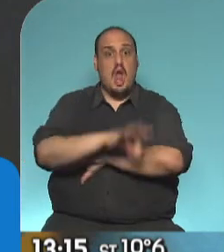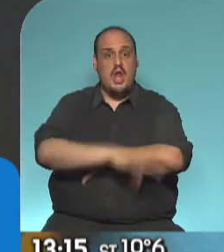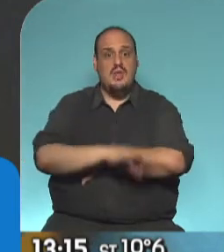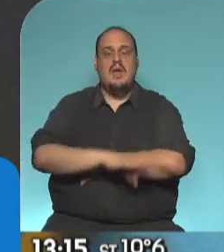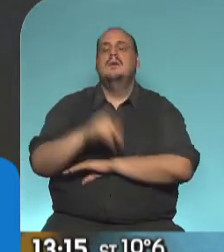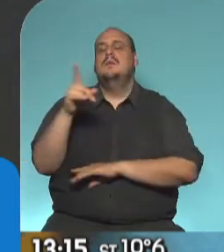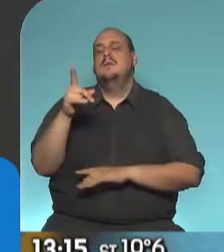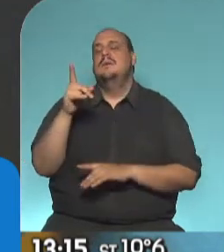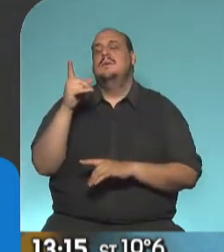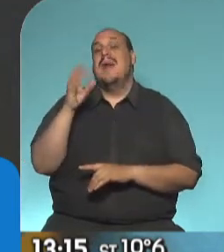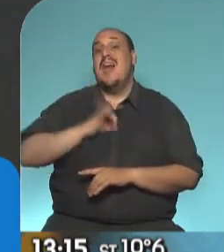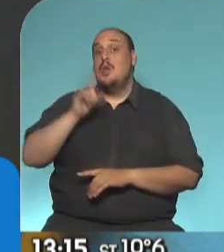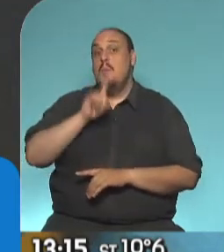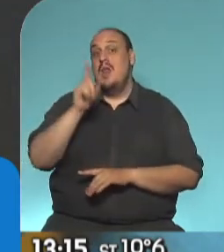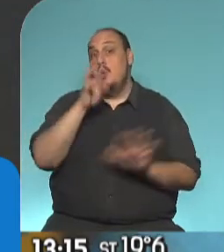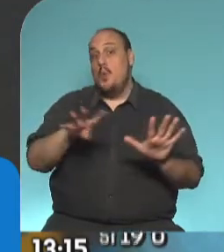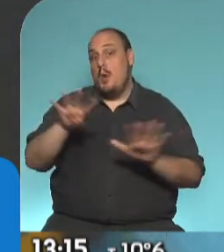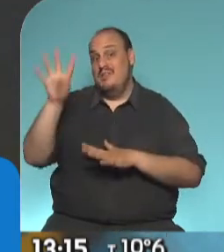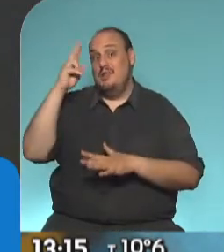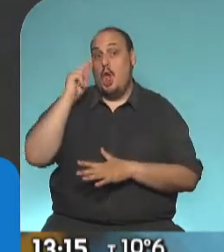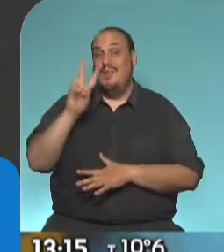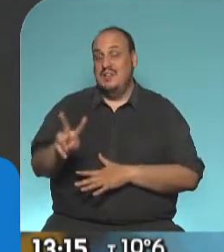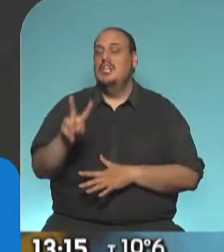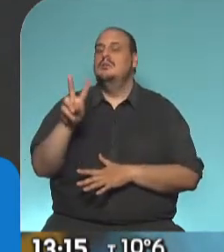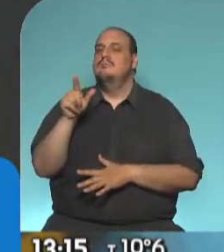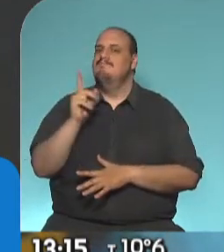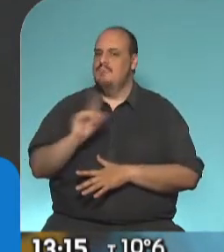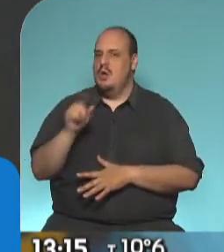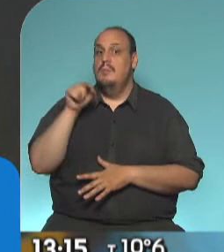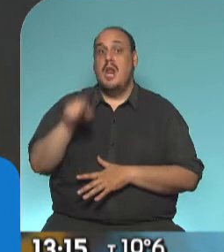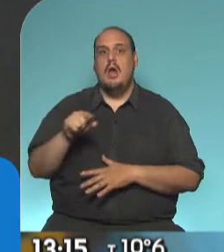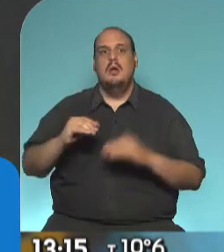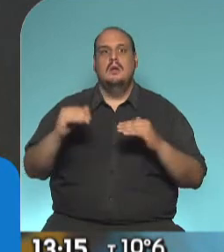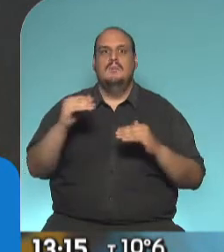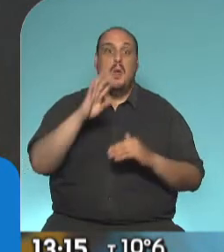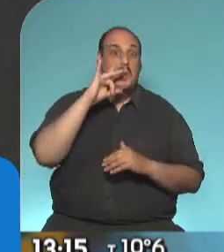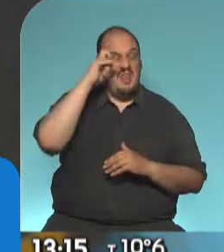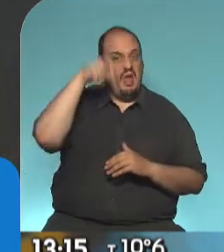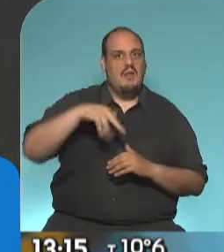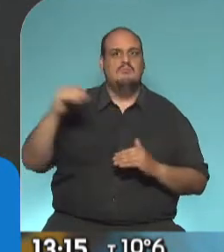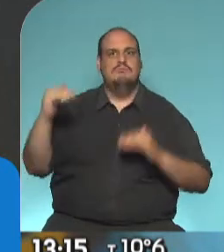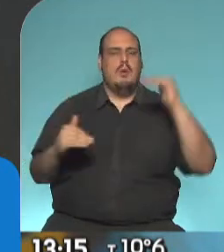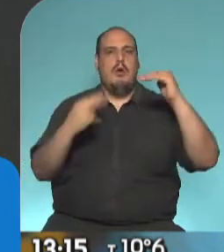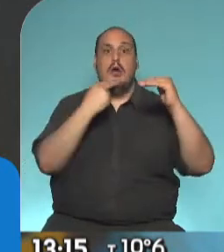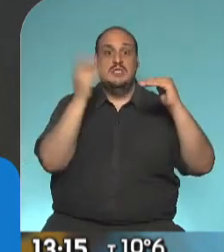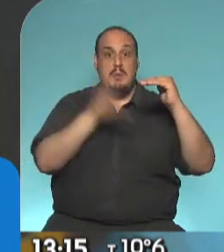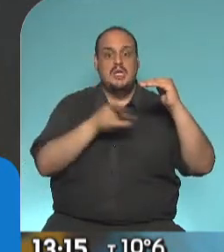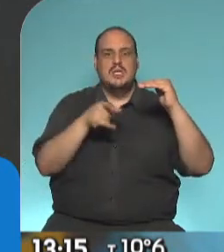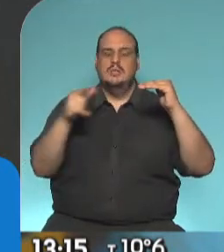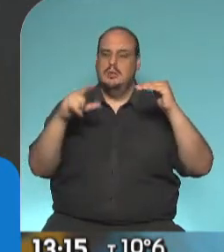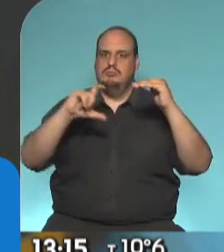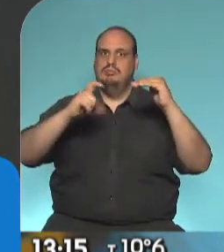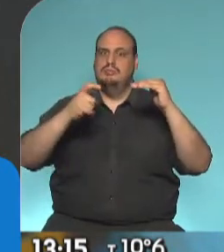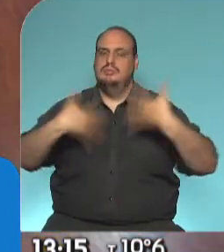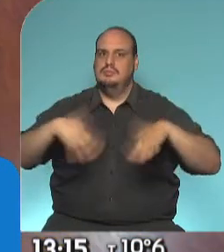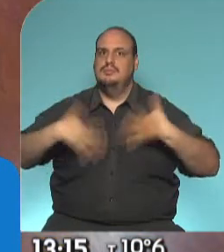de 1992. Es por eso que ahora le dé 11% de diferencia. Es interesante prestar atención a ese número, aunque las encuestas sabemos